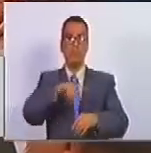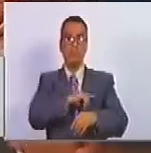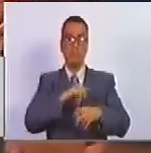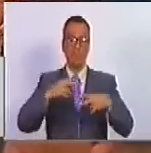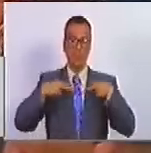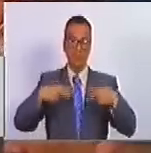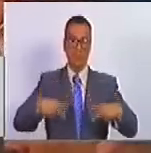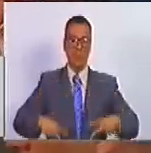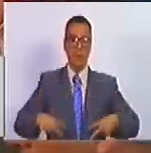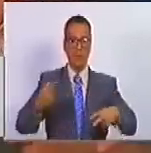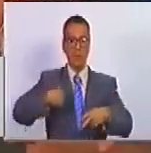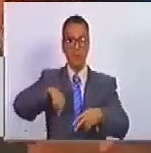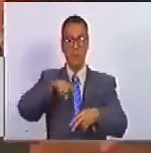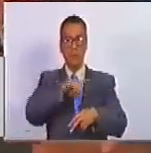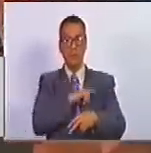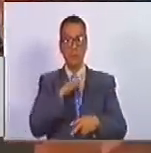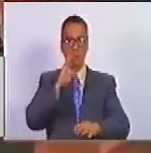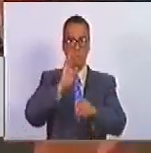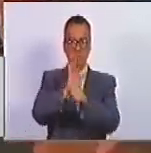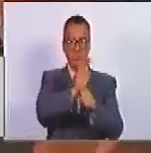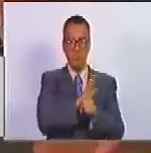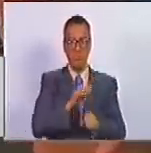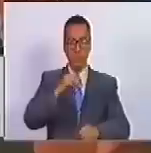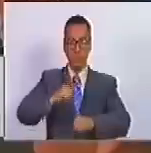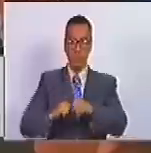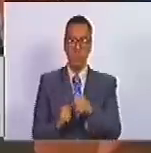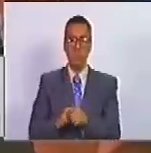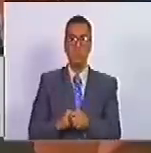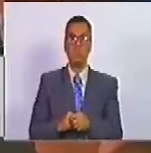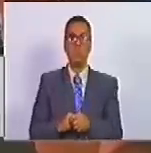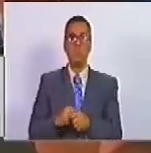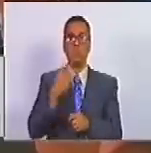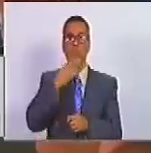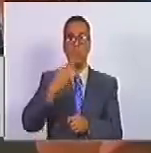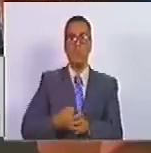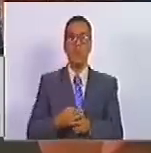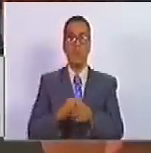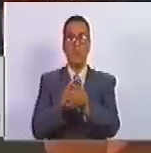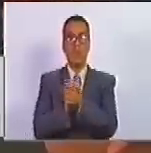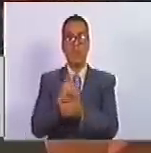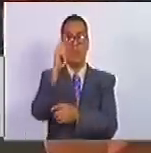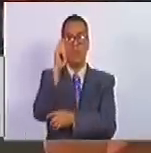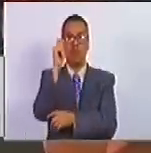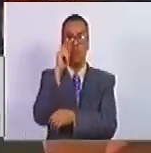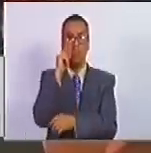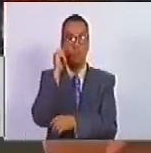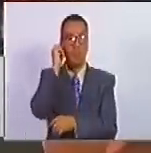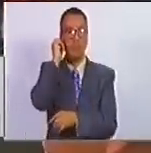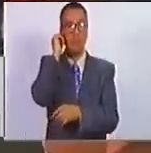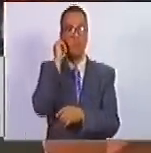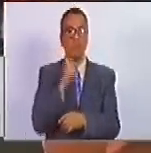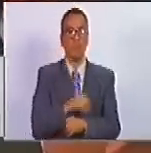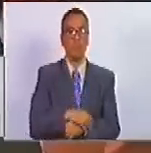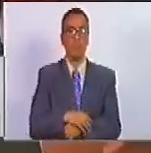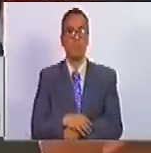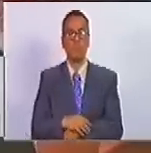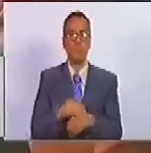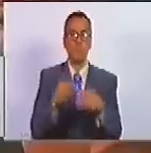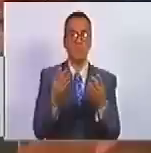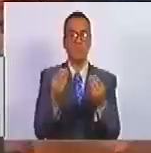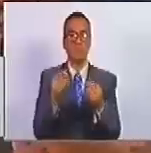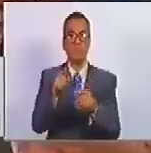vidas, sobre nuestra seguridad. Es cierto, colegas parlamentarios, que